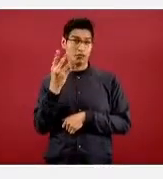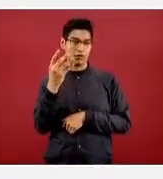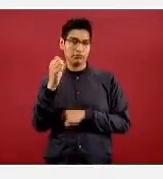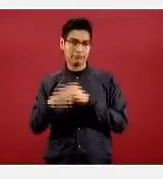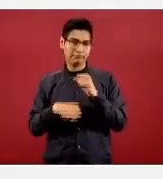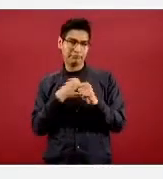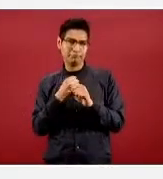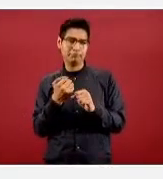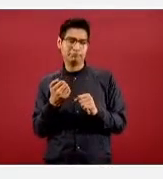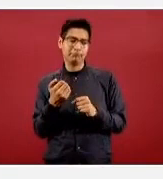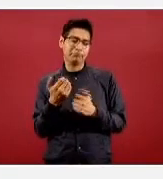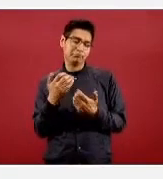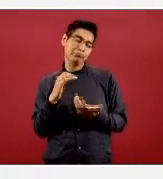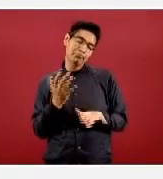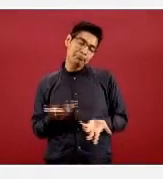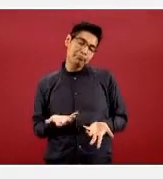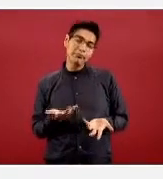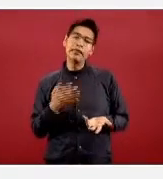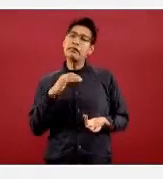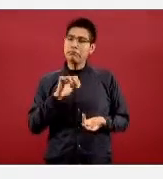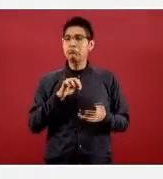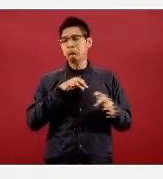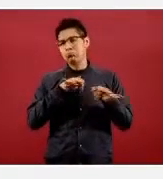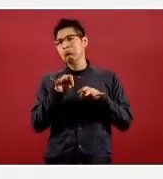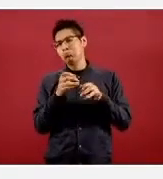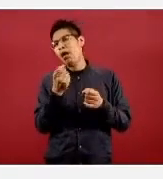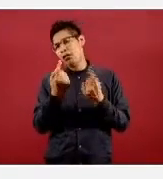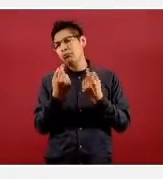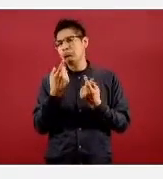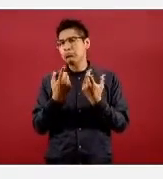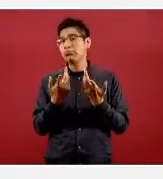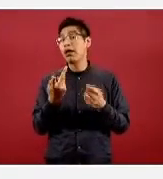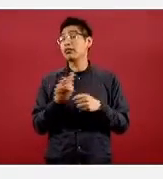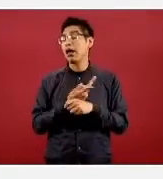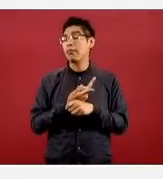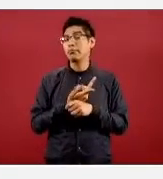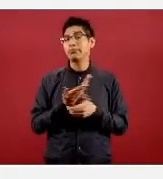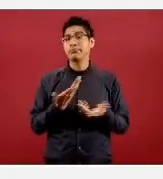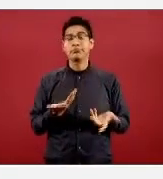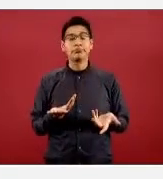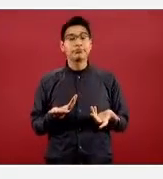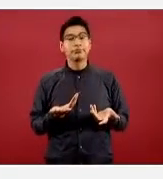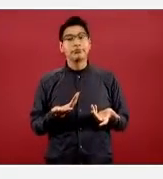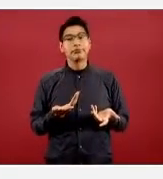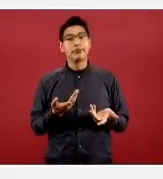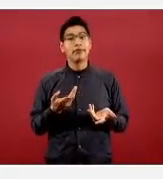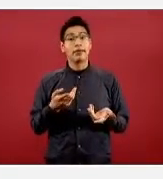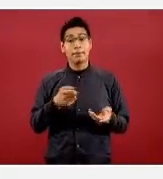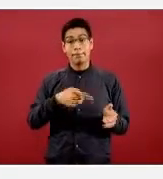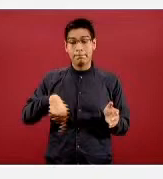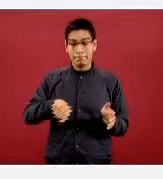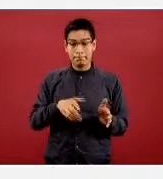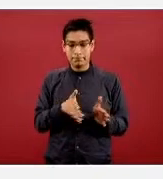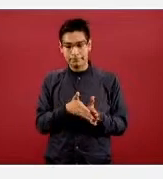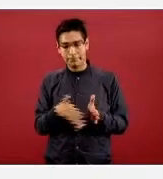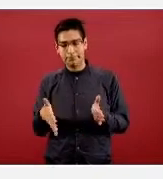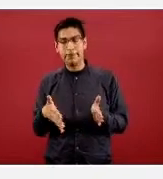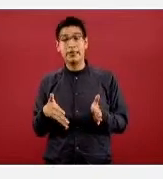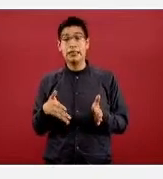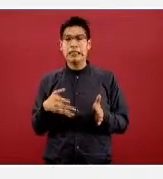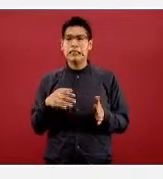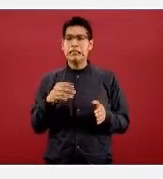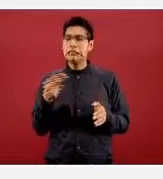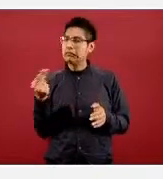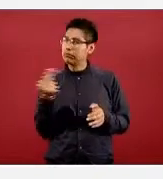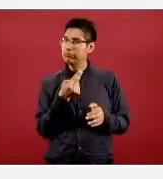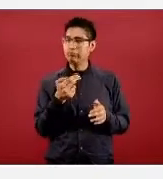adultos jóvenes en edad productiva y que lógicamente son los que de alguna manera tienen la mayor movilización y por